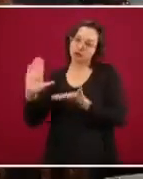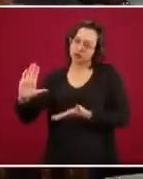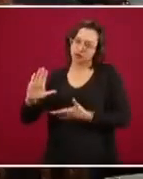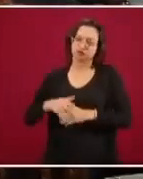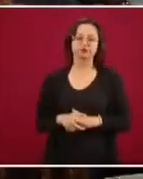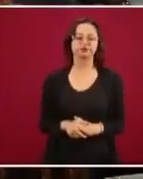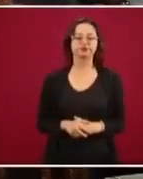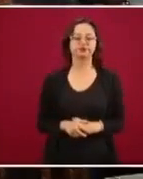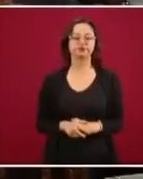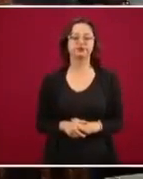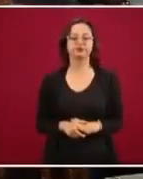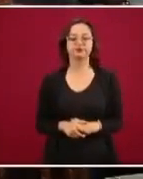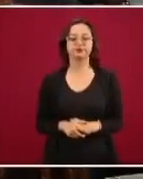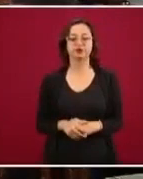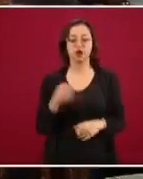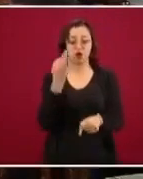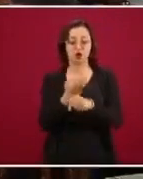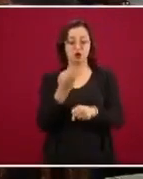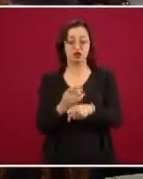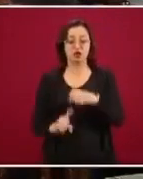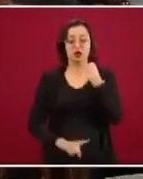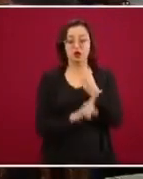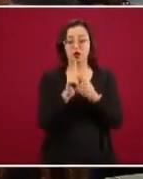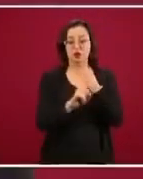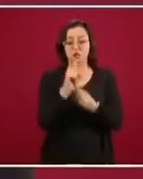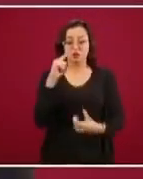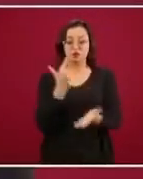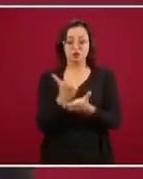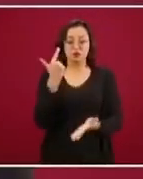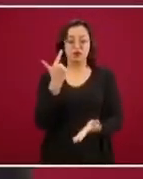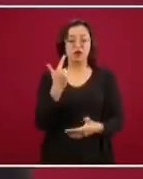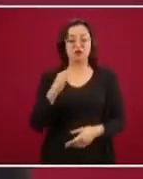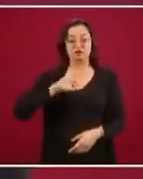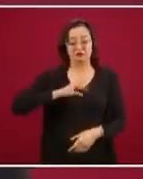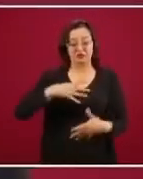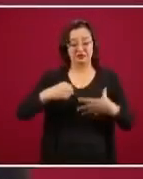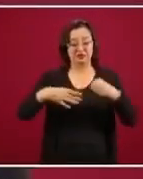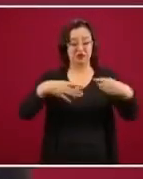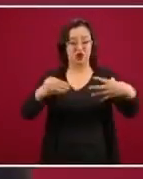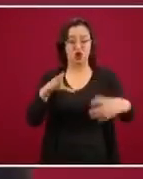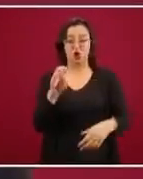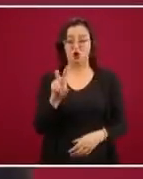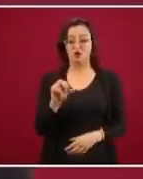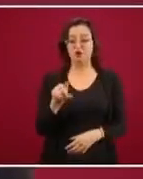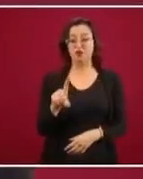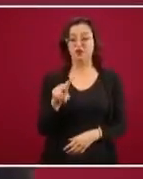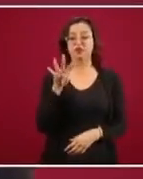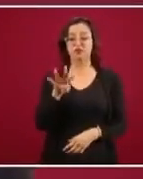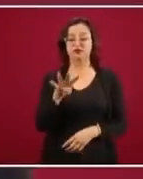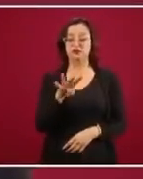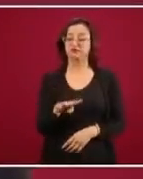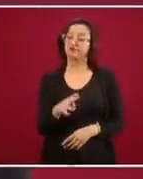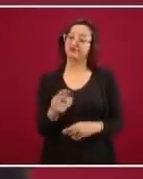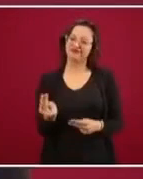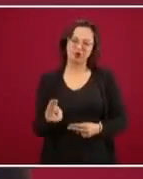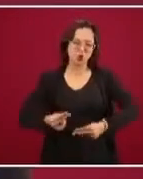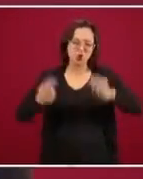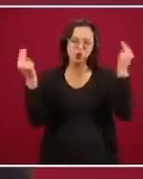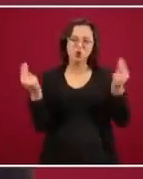atender la emergencia sanitaria por kobe 19 en mexico requiere de un trabajo multisectorial